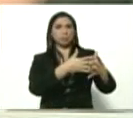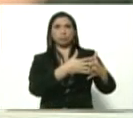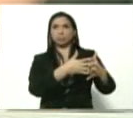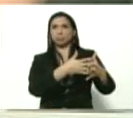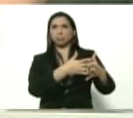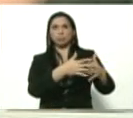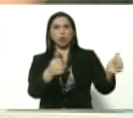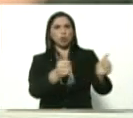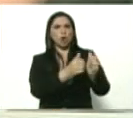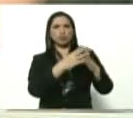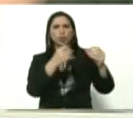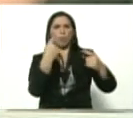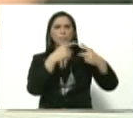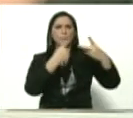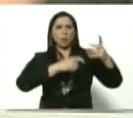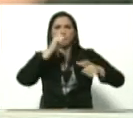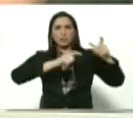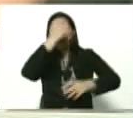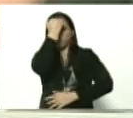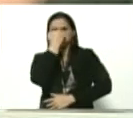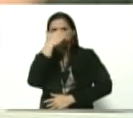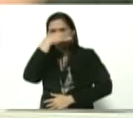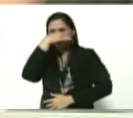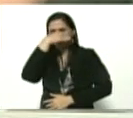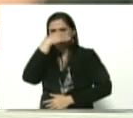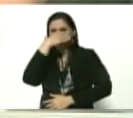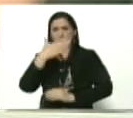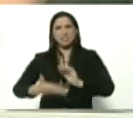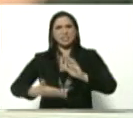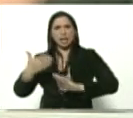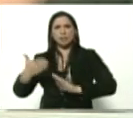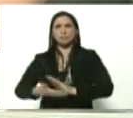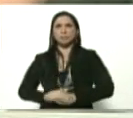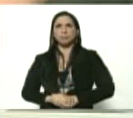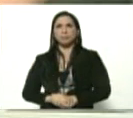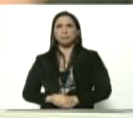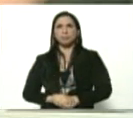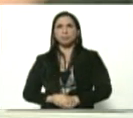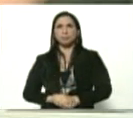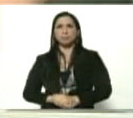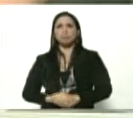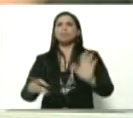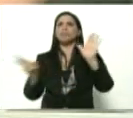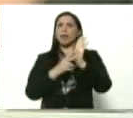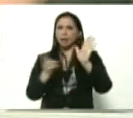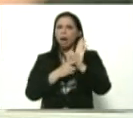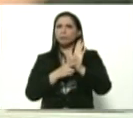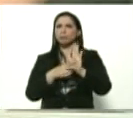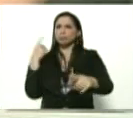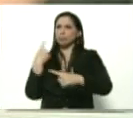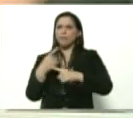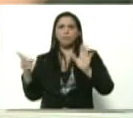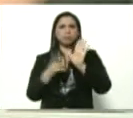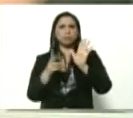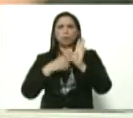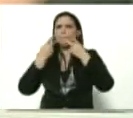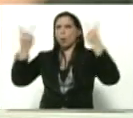con todo el resto de mercenarios, y que salga a flote la